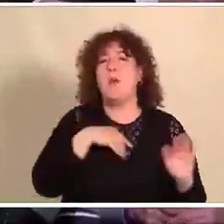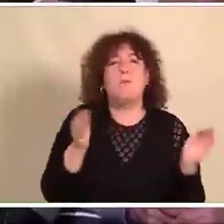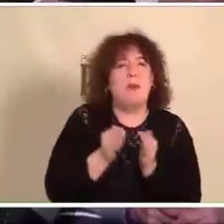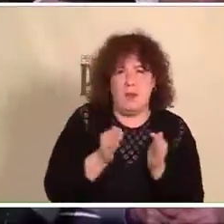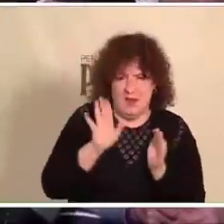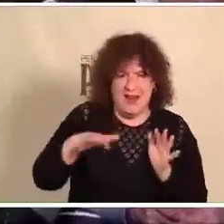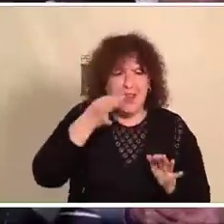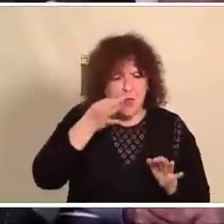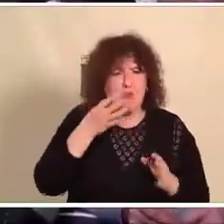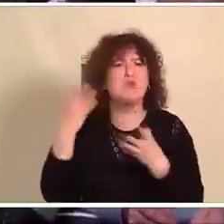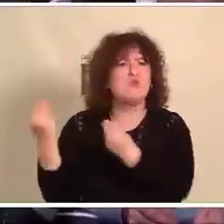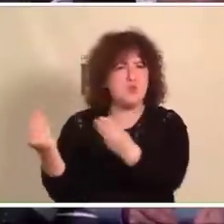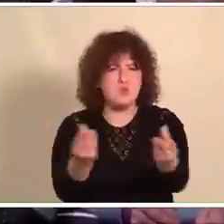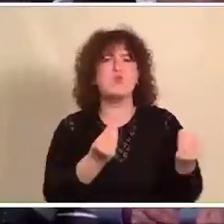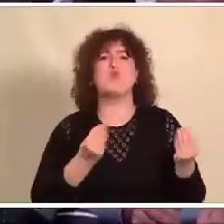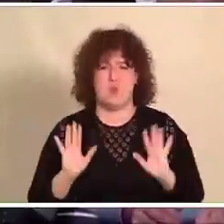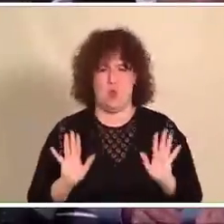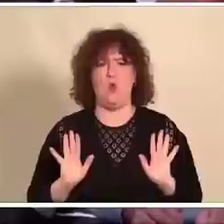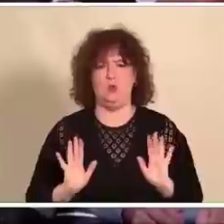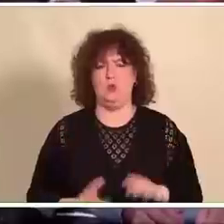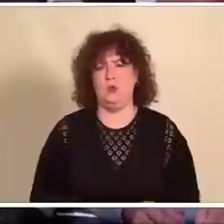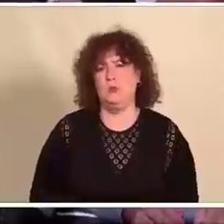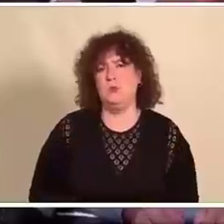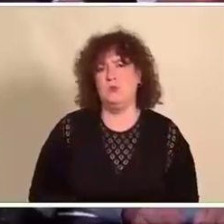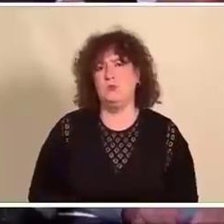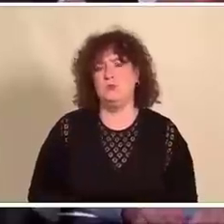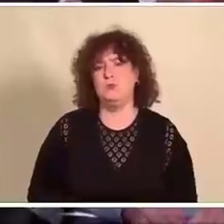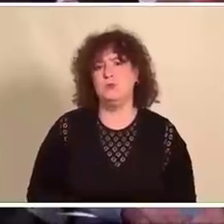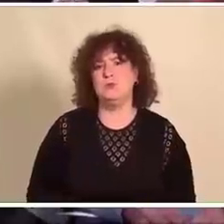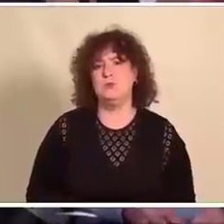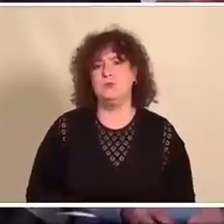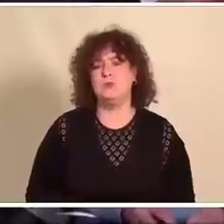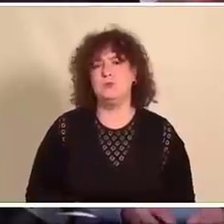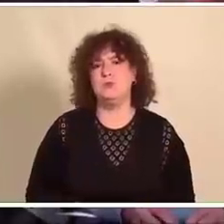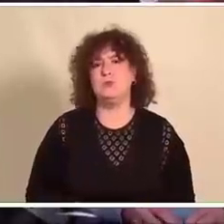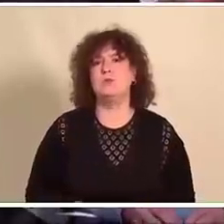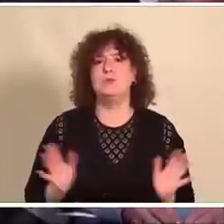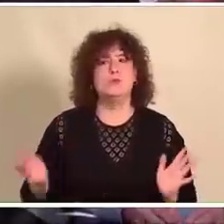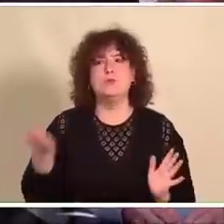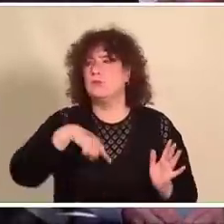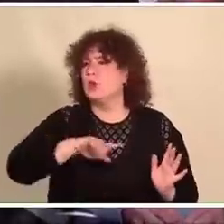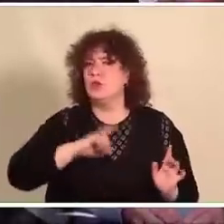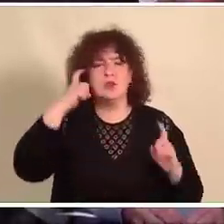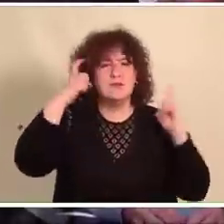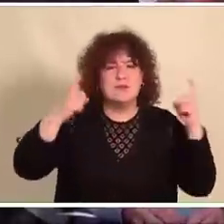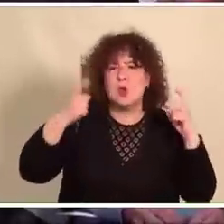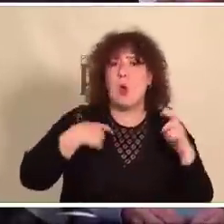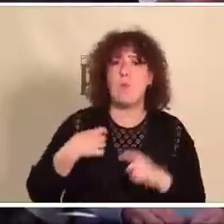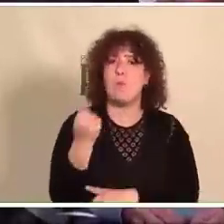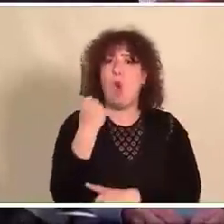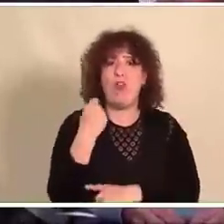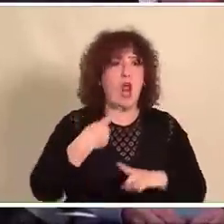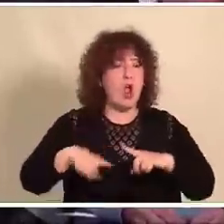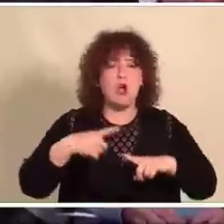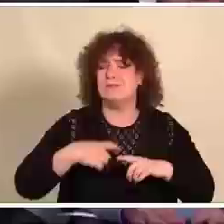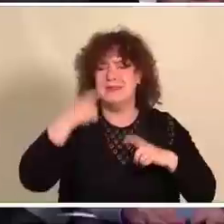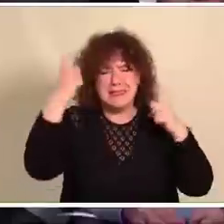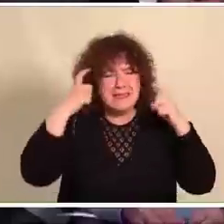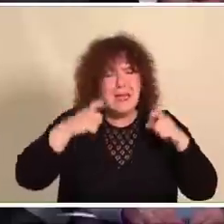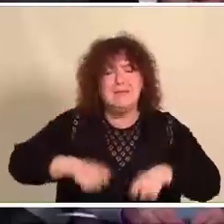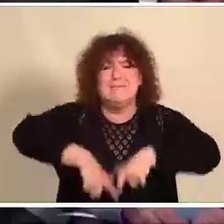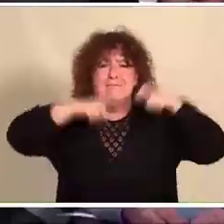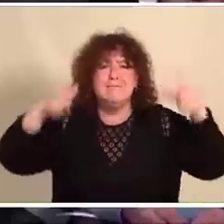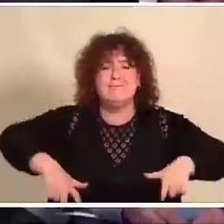creer compañeros y compañeras es por tanto nuestra obligación desplegar todo nuestro poder y nuestro poder es